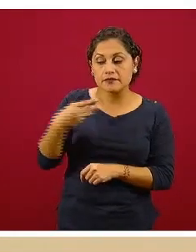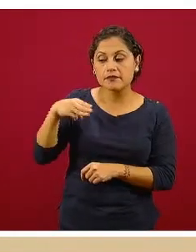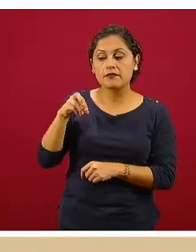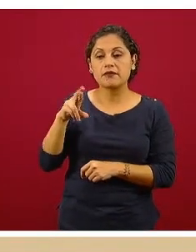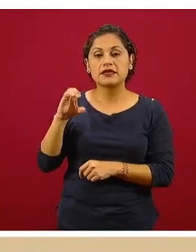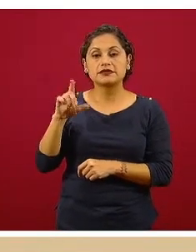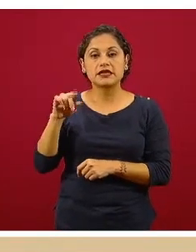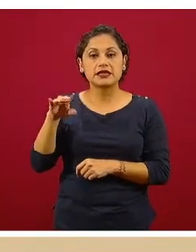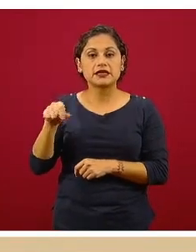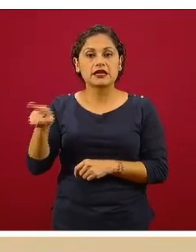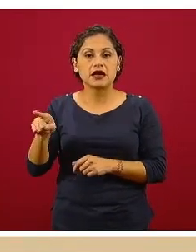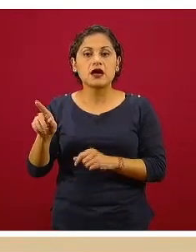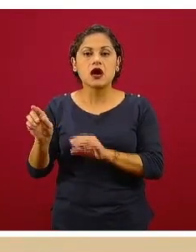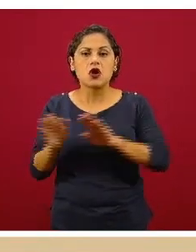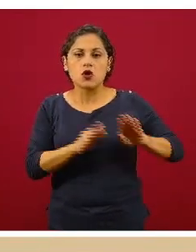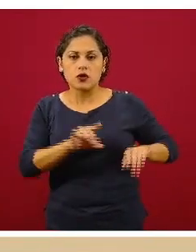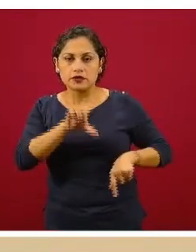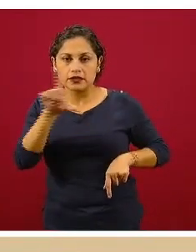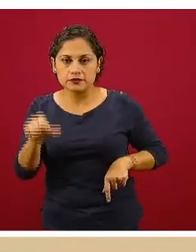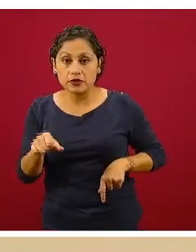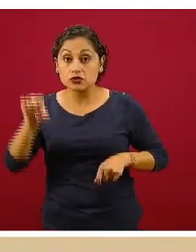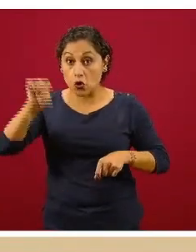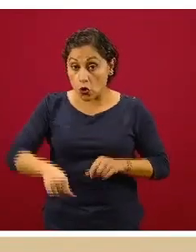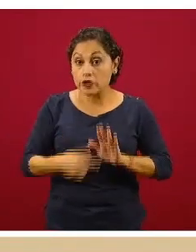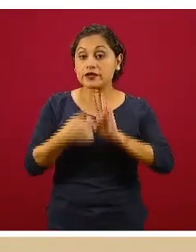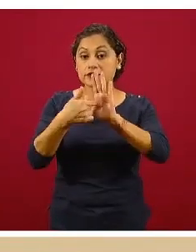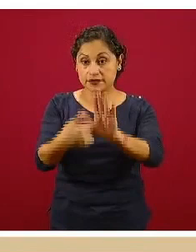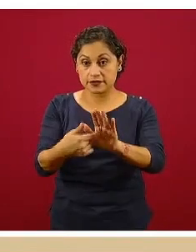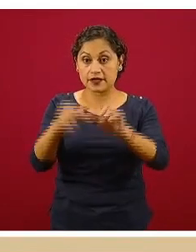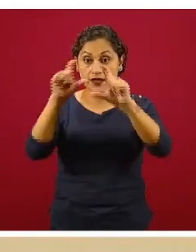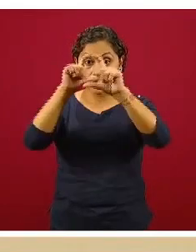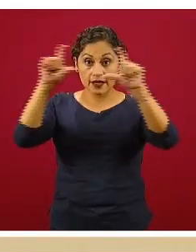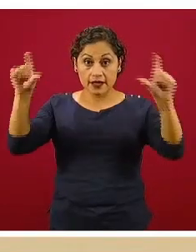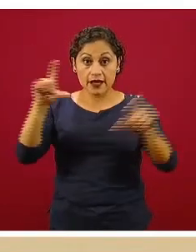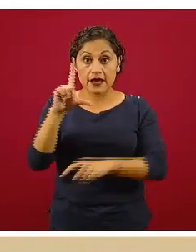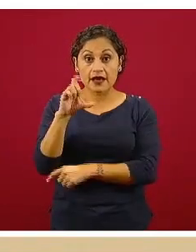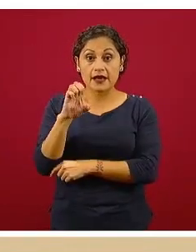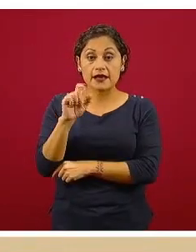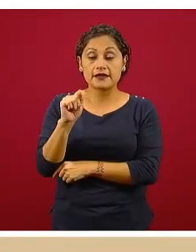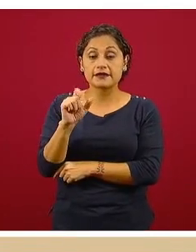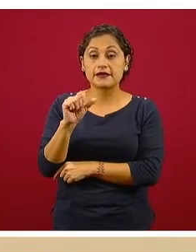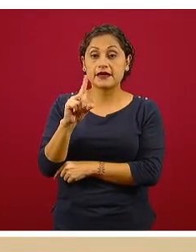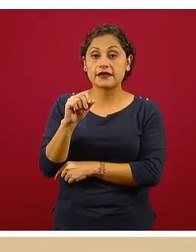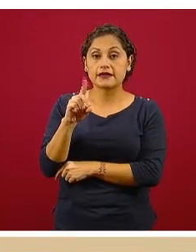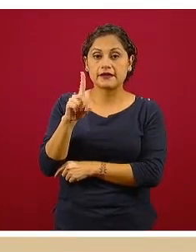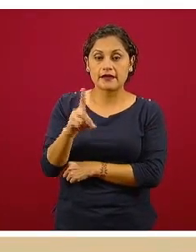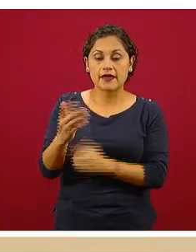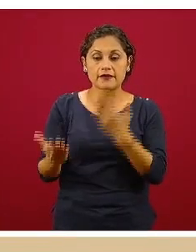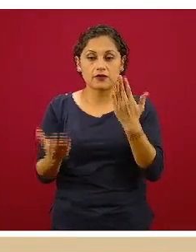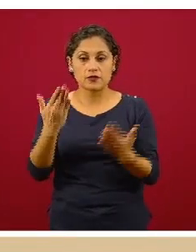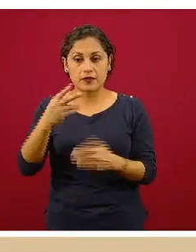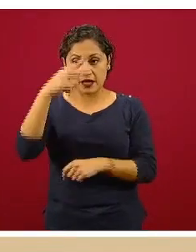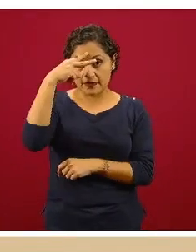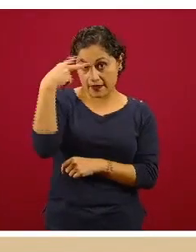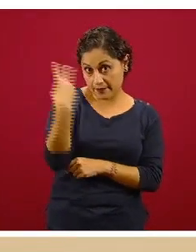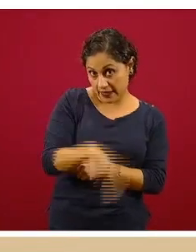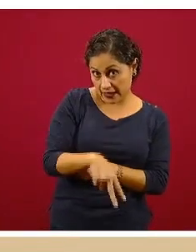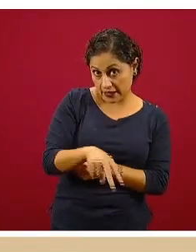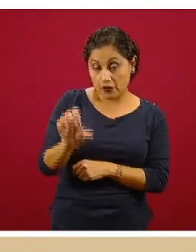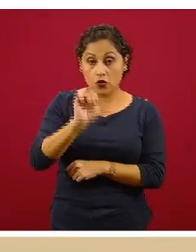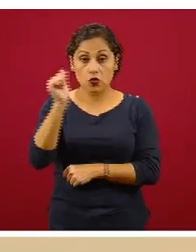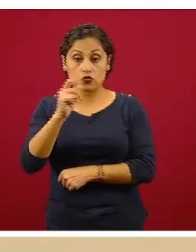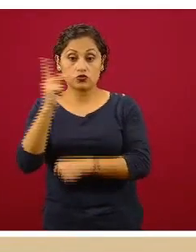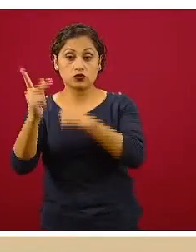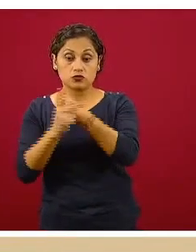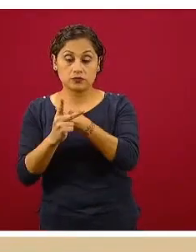pero hoy sí la presento. Vean el título, letalidad comparada entre México y otros países, a